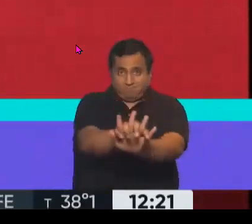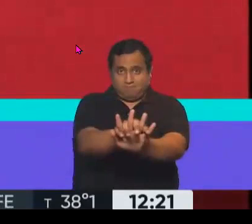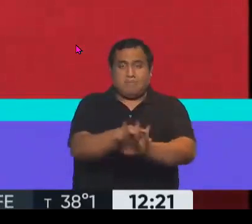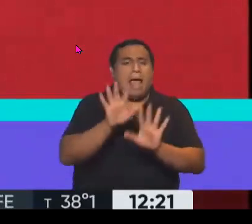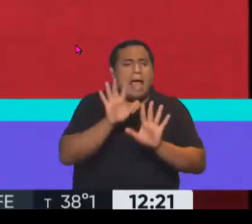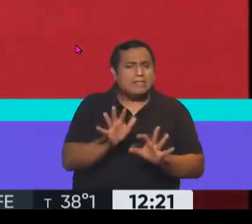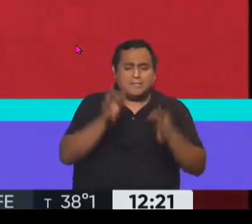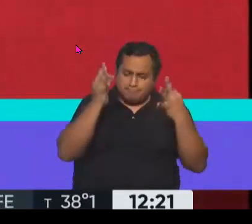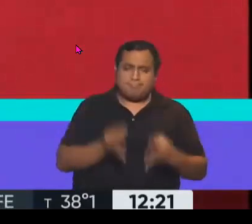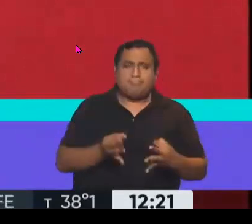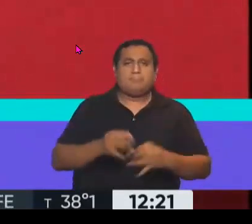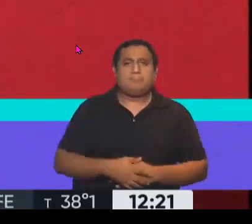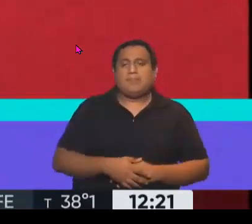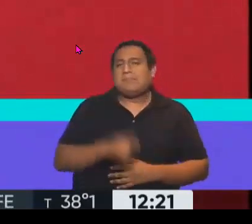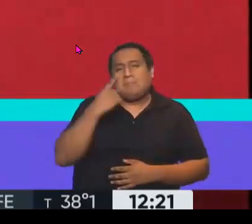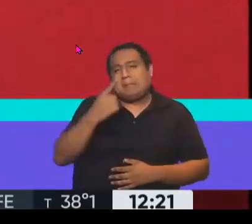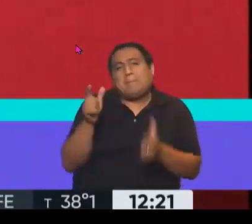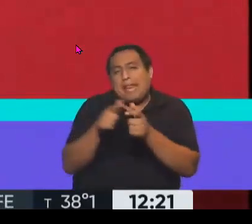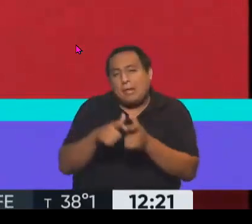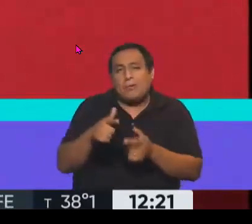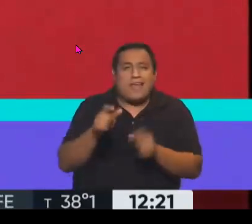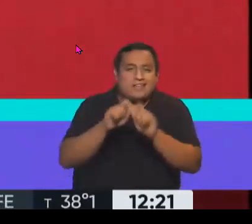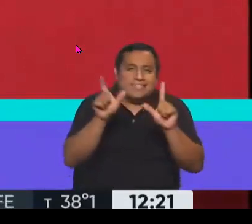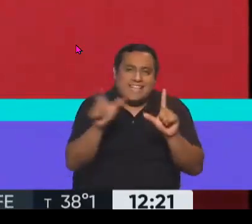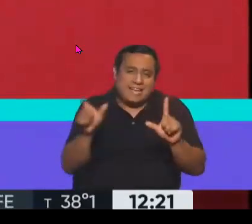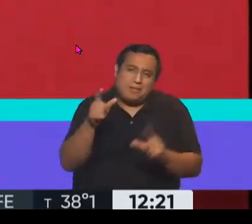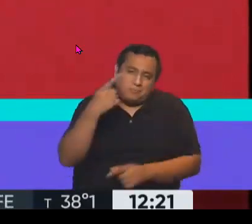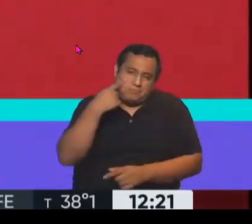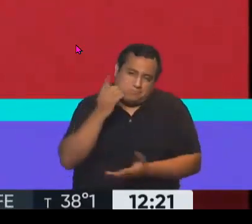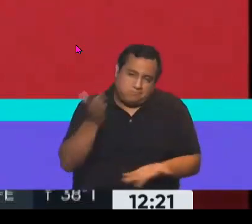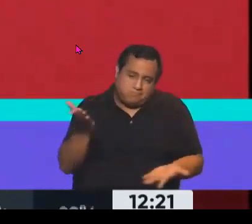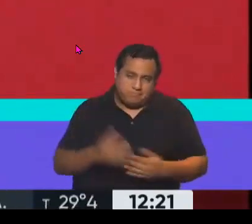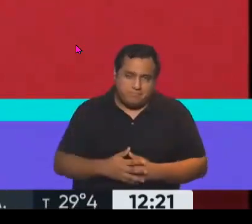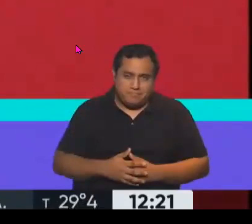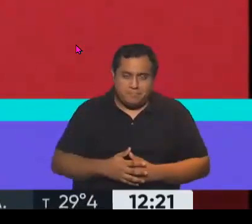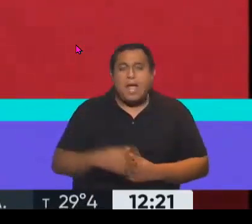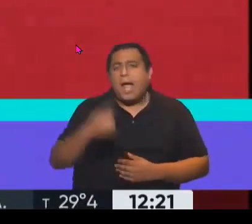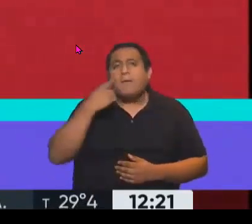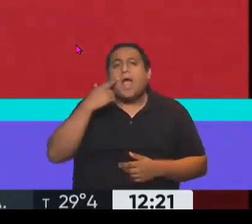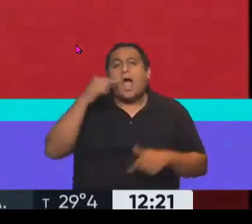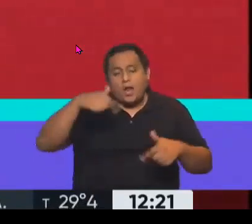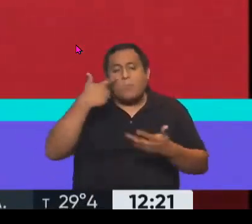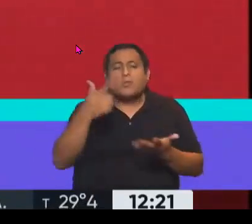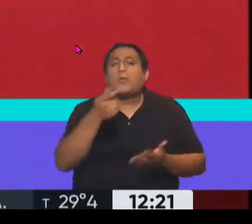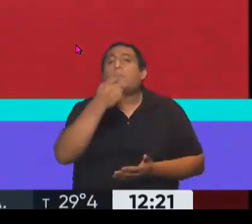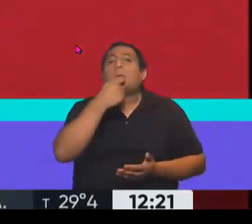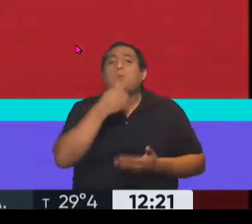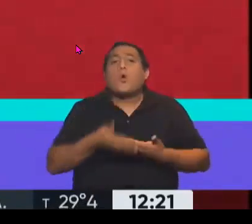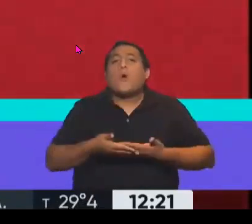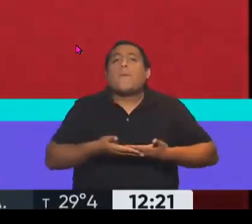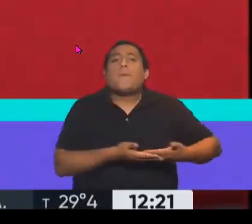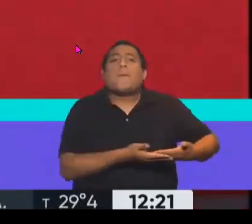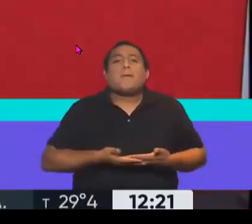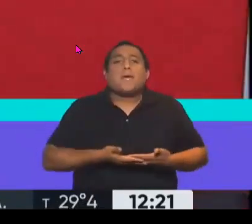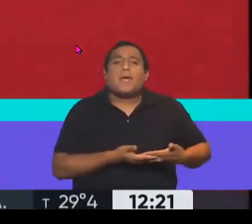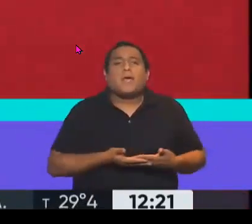es la posición típica, universal de las películas, las series que todos vemos. Matías, vamos a ir al ejemplo práctico, al del bebé. Entonces,